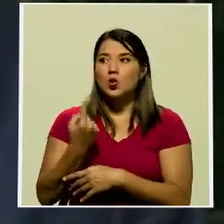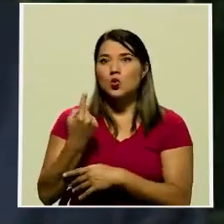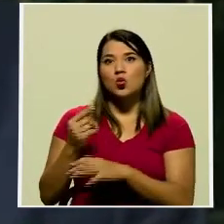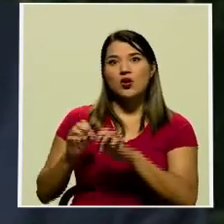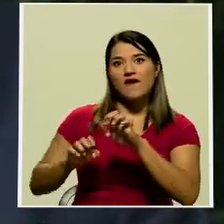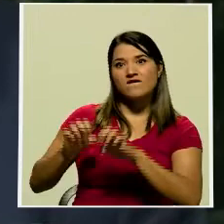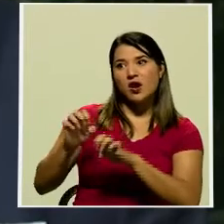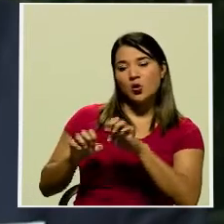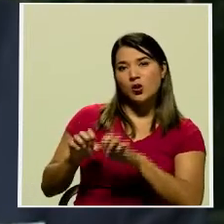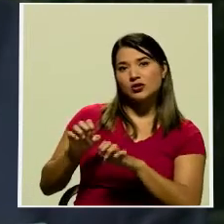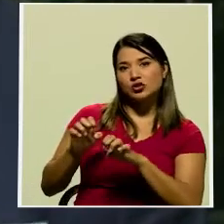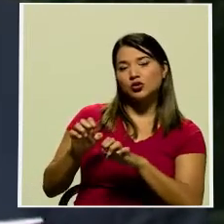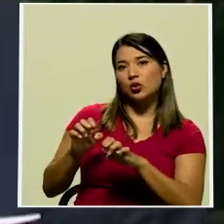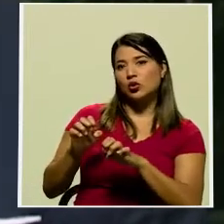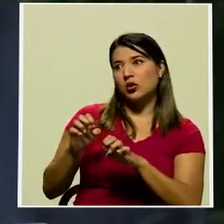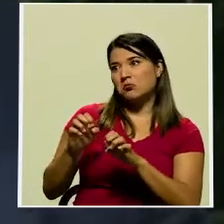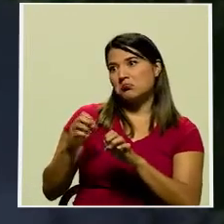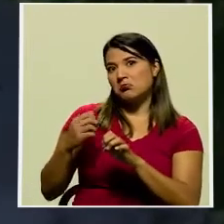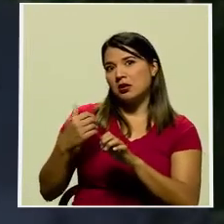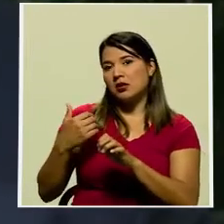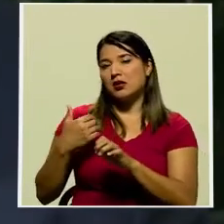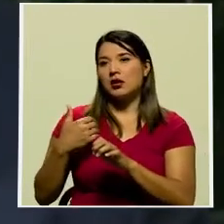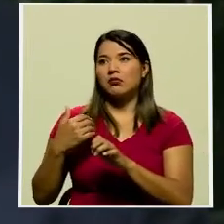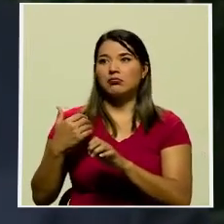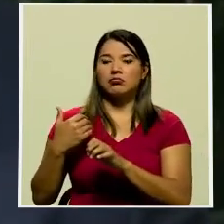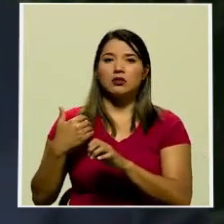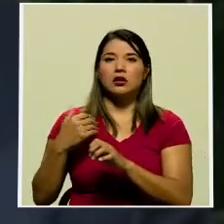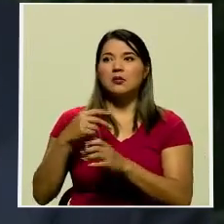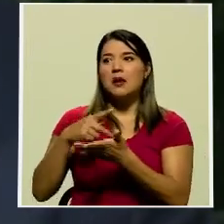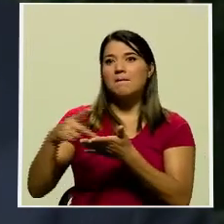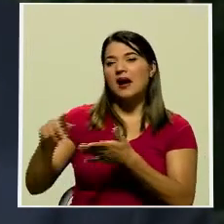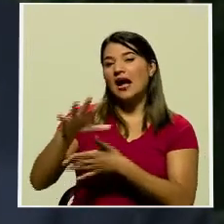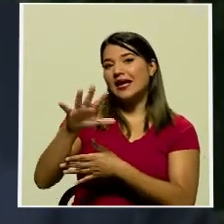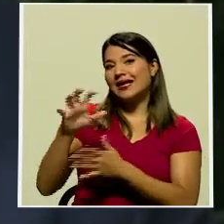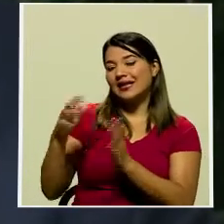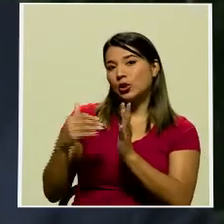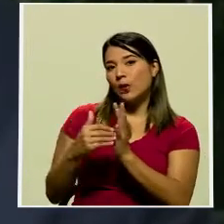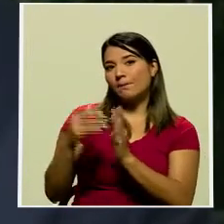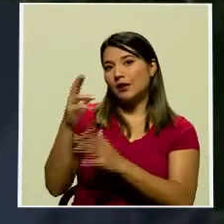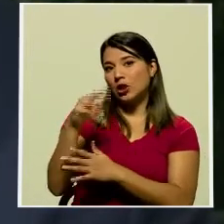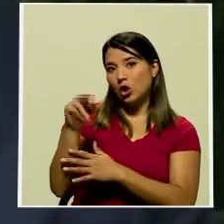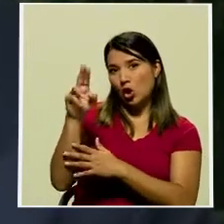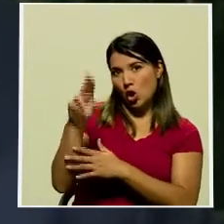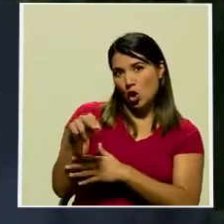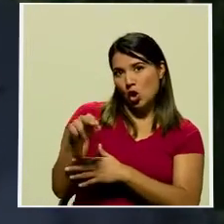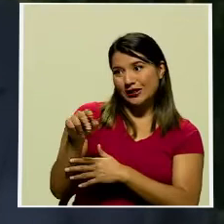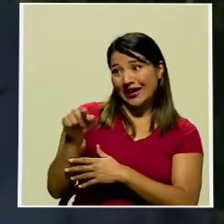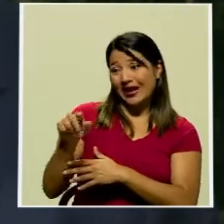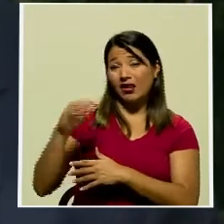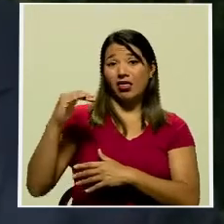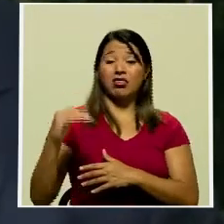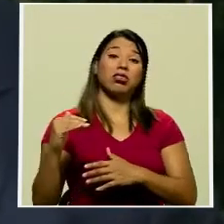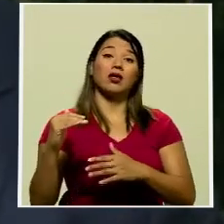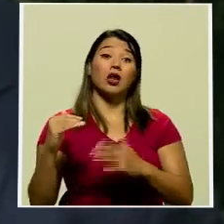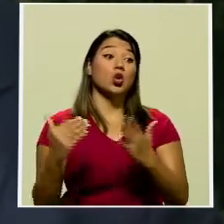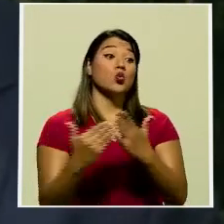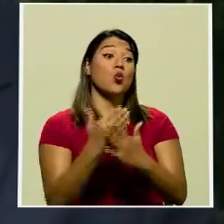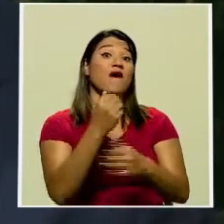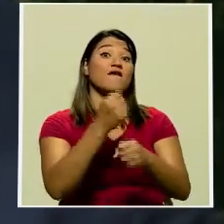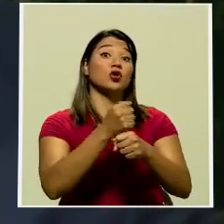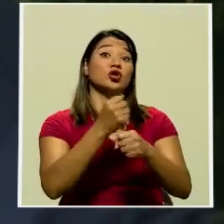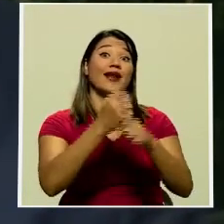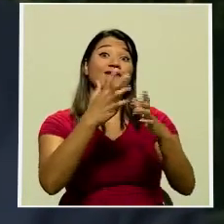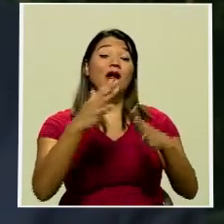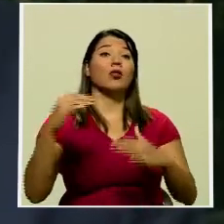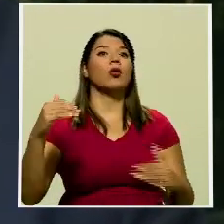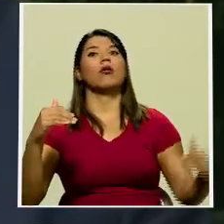por rendimiento de 10 y que gana 500.000 colones puede quedar por debajo del nuevo funcionario que, de acuerdo al monto que